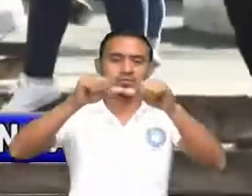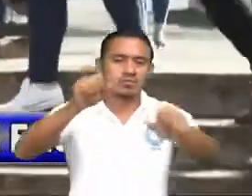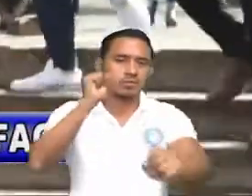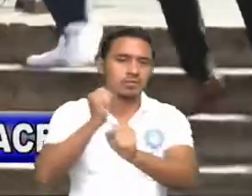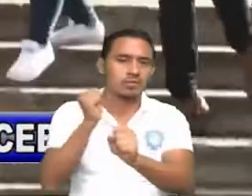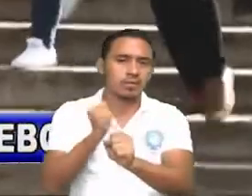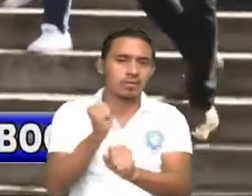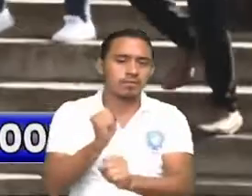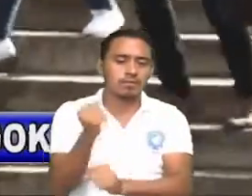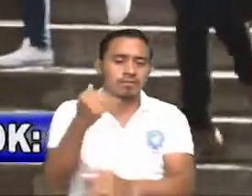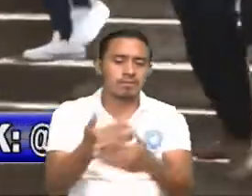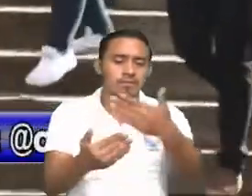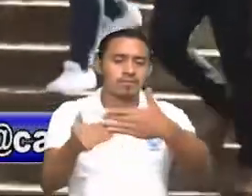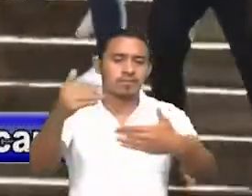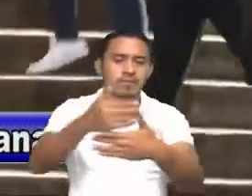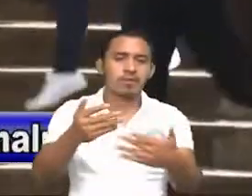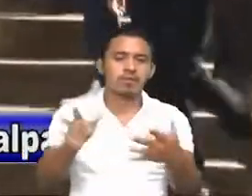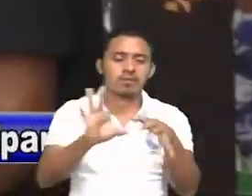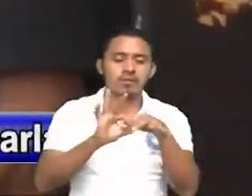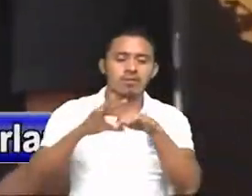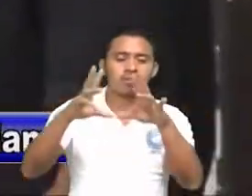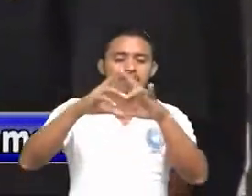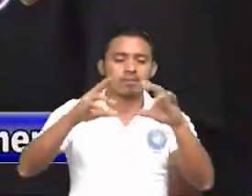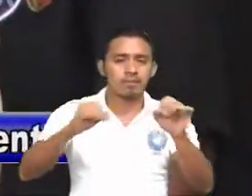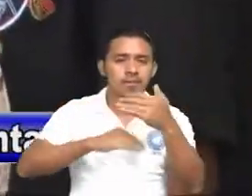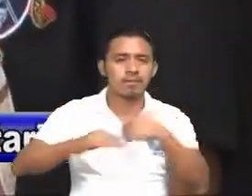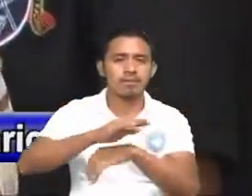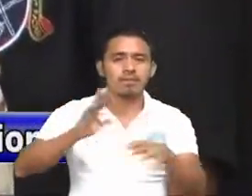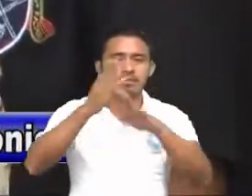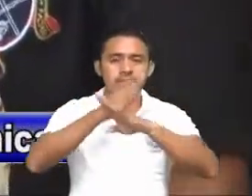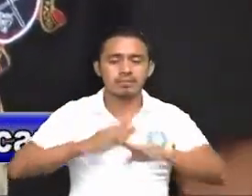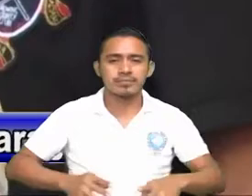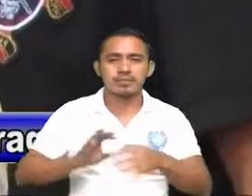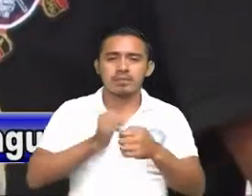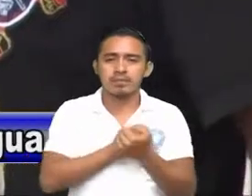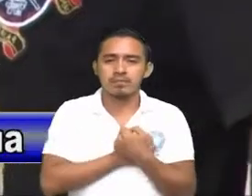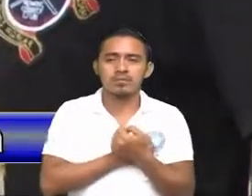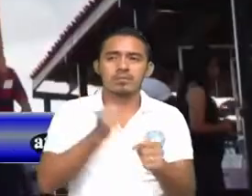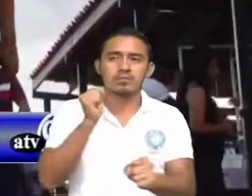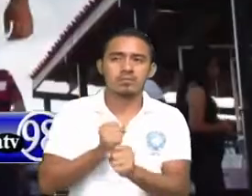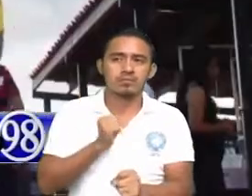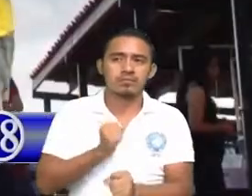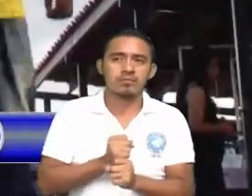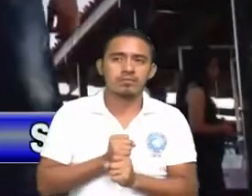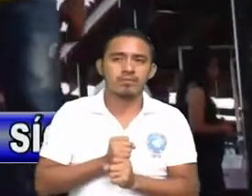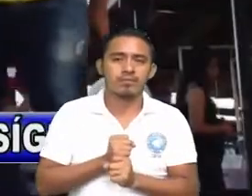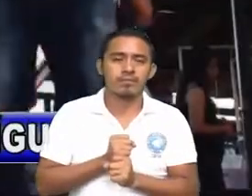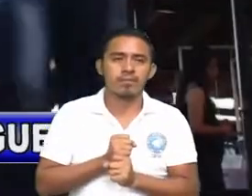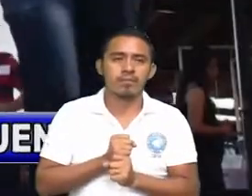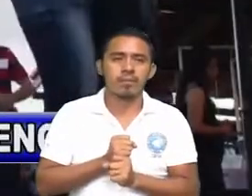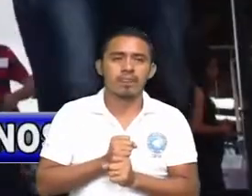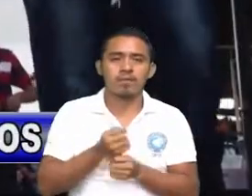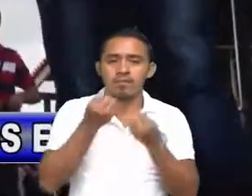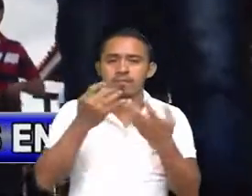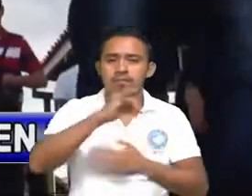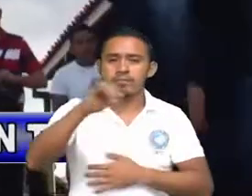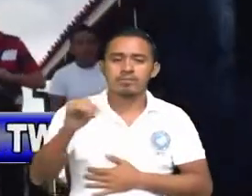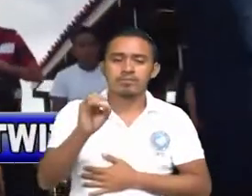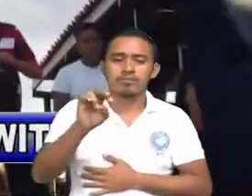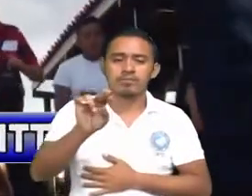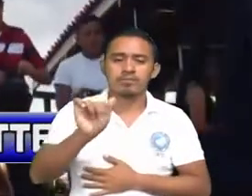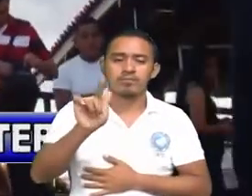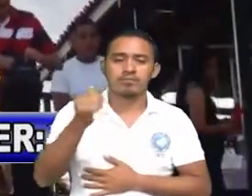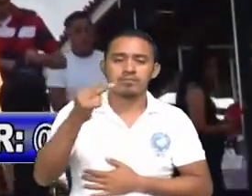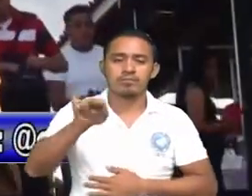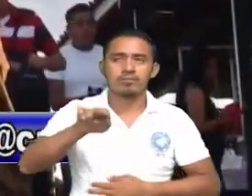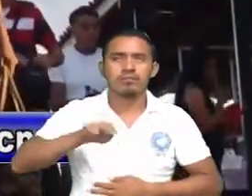en la construcción de una Nicaragua más unida, en paz, en amor y en trabajo. Para el canal parlamentario, informó